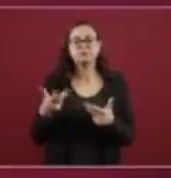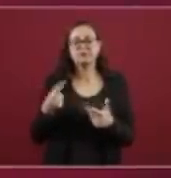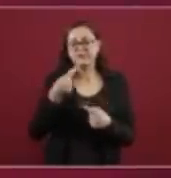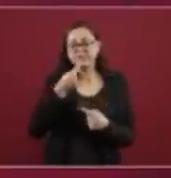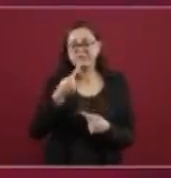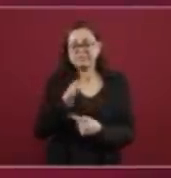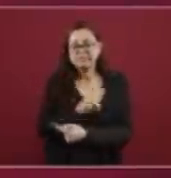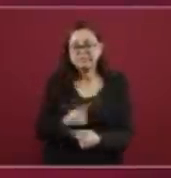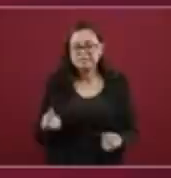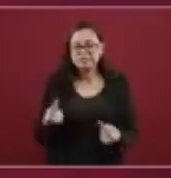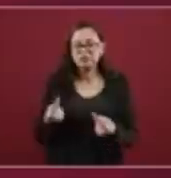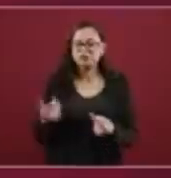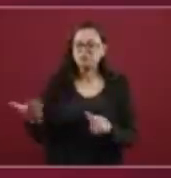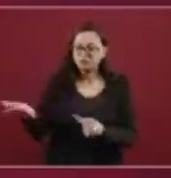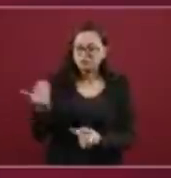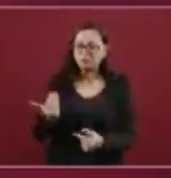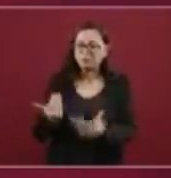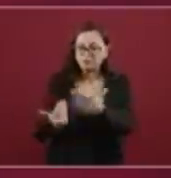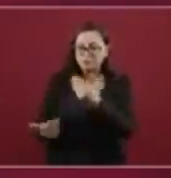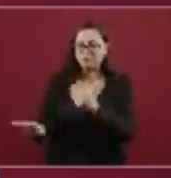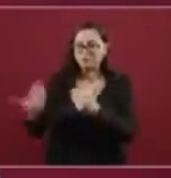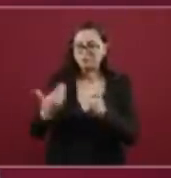niños de